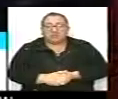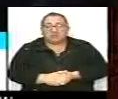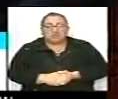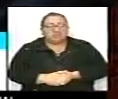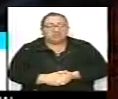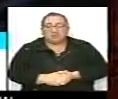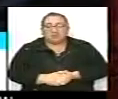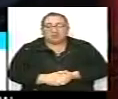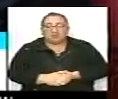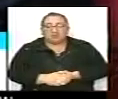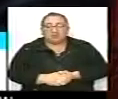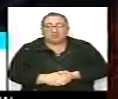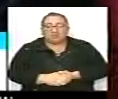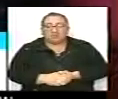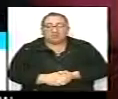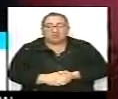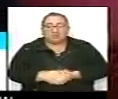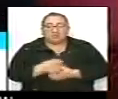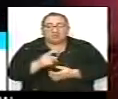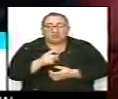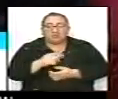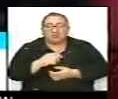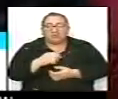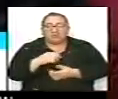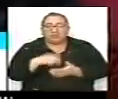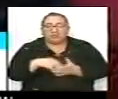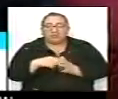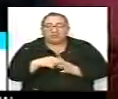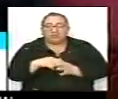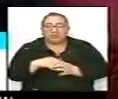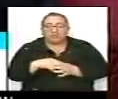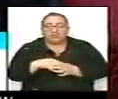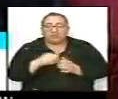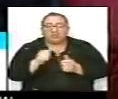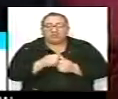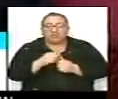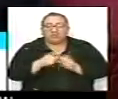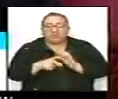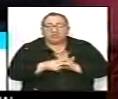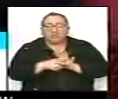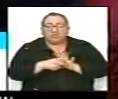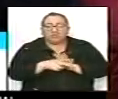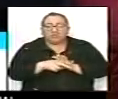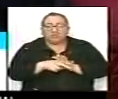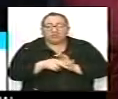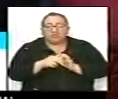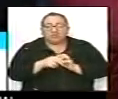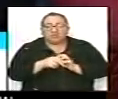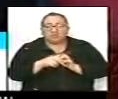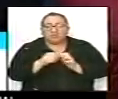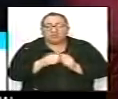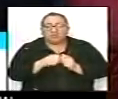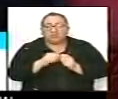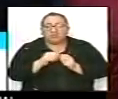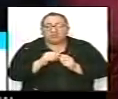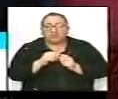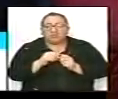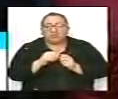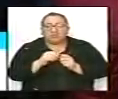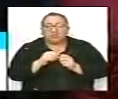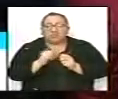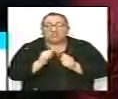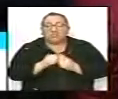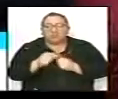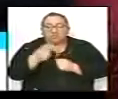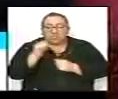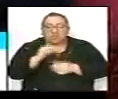responder funcionalmente. No, pues. Son voluntarios, son militantes. Además, entraron al partido político alrededor de una